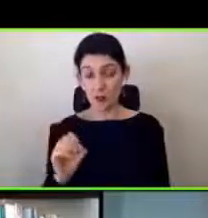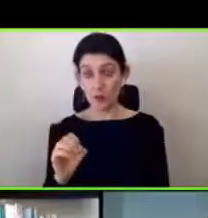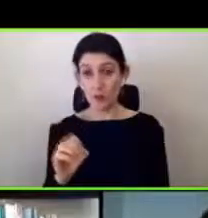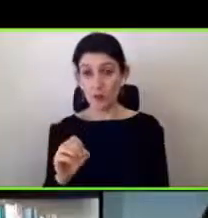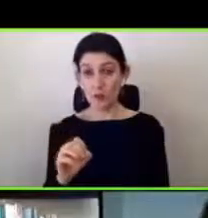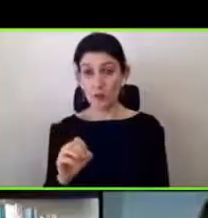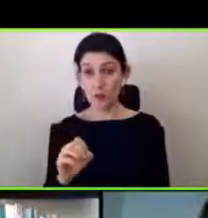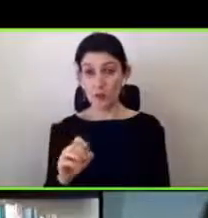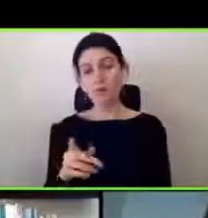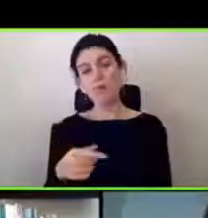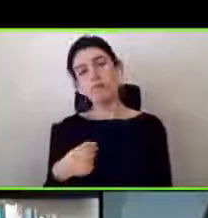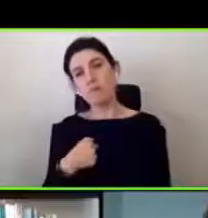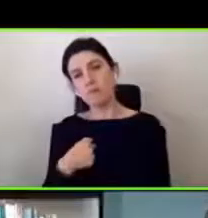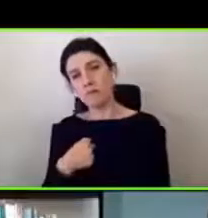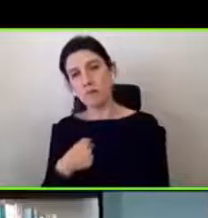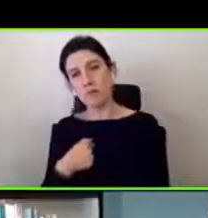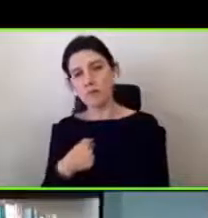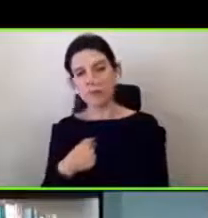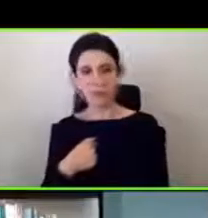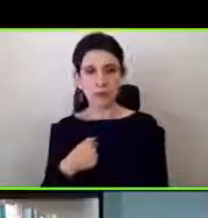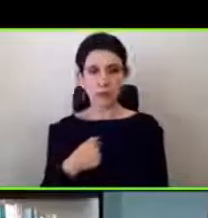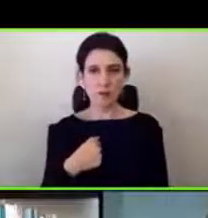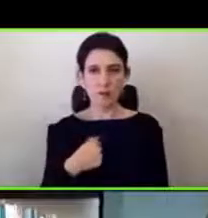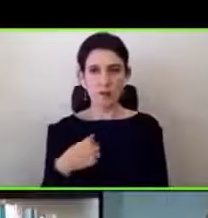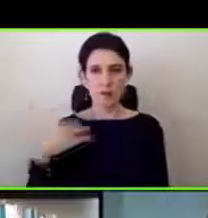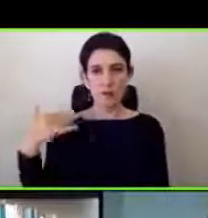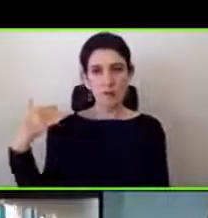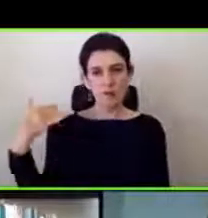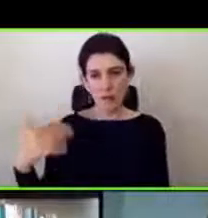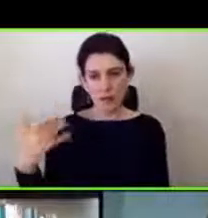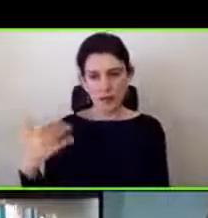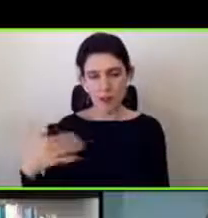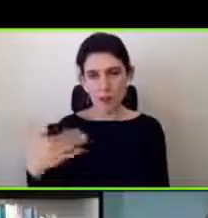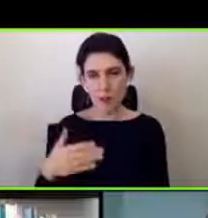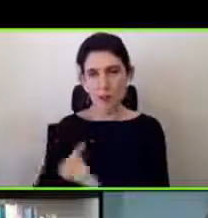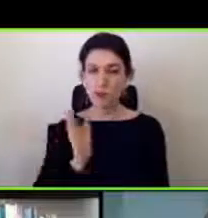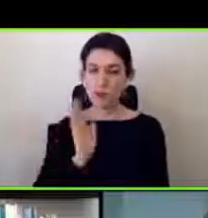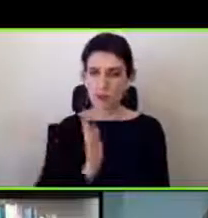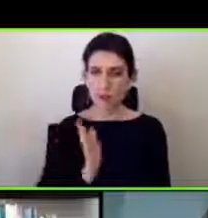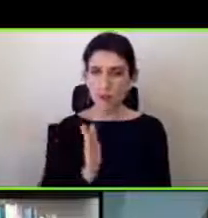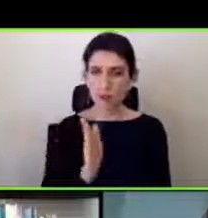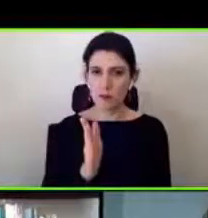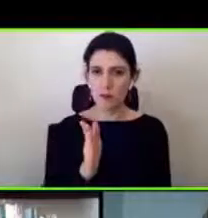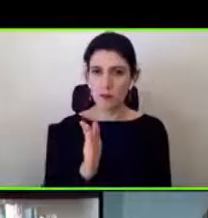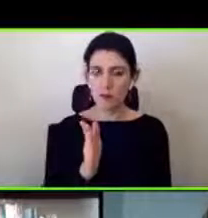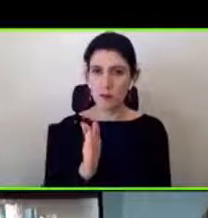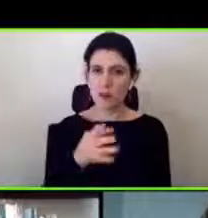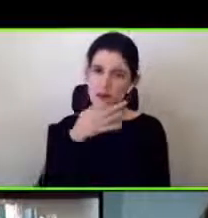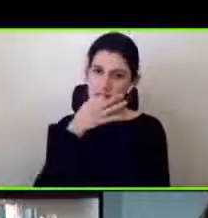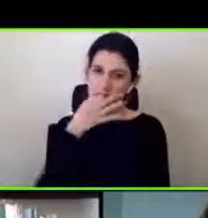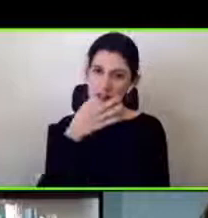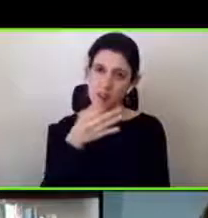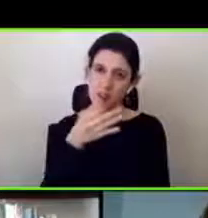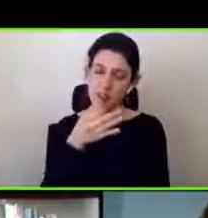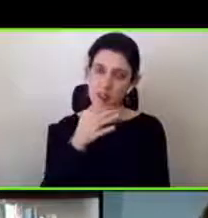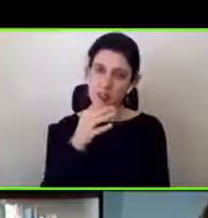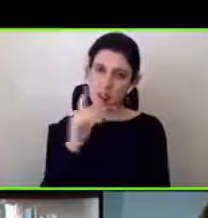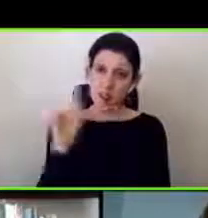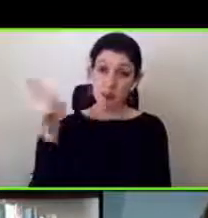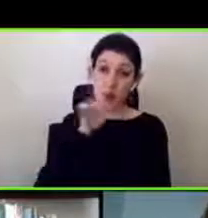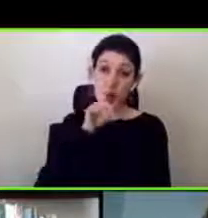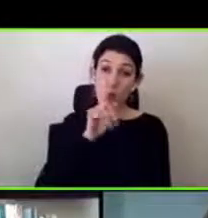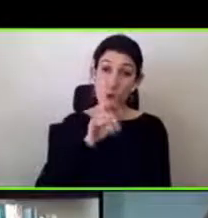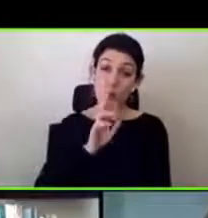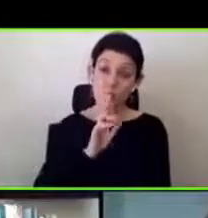Yo pondría el énfasis, dándole continuidad también a lo que respondí en la primera pregunta,